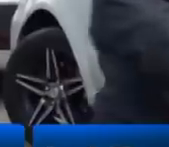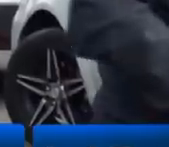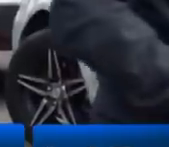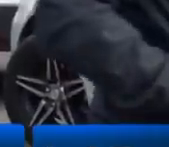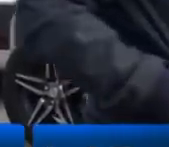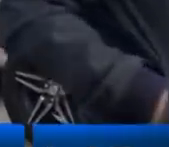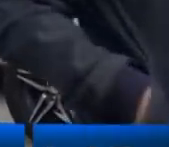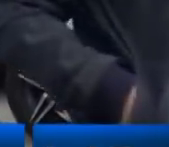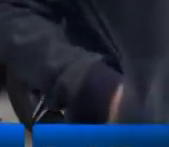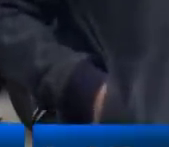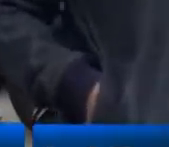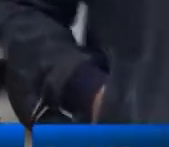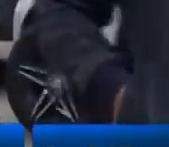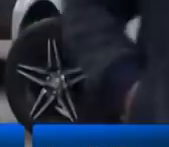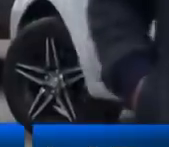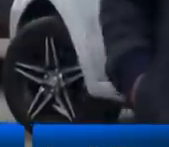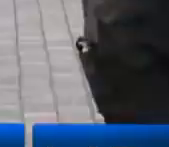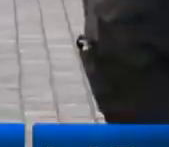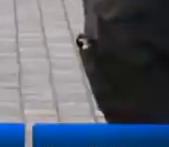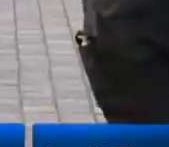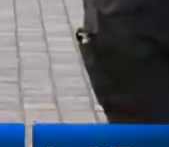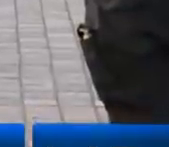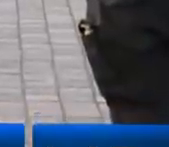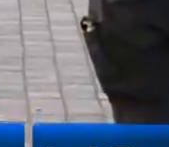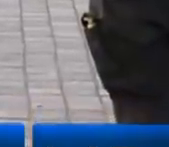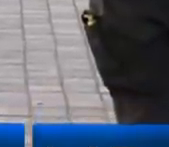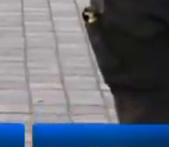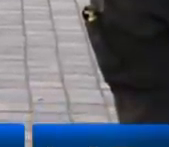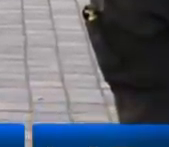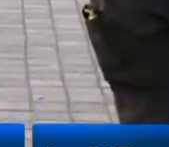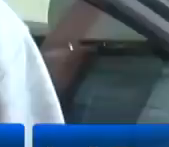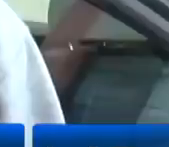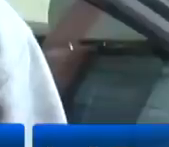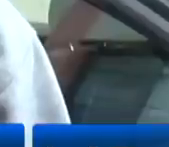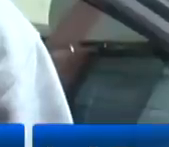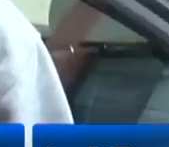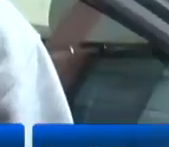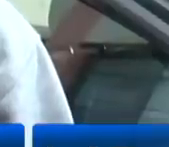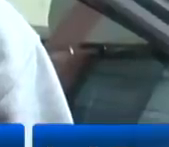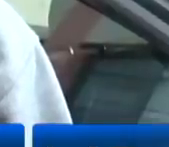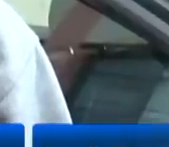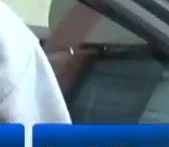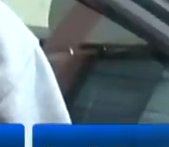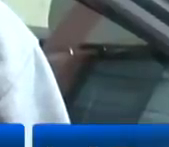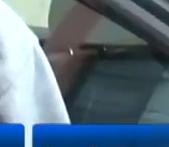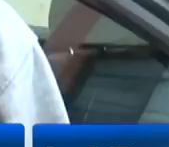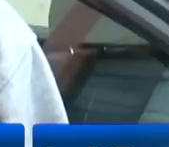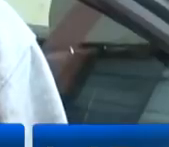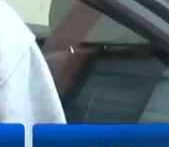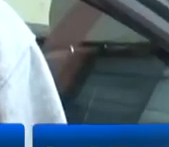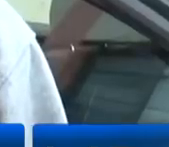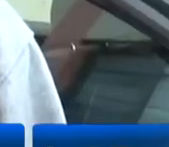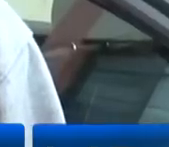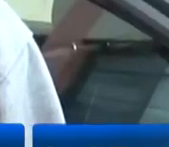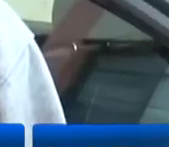al ser atropellado mientras entrenaba en la Panamericana junto a su hermano y compañeros. El señor no intentó frenar nada, sino